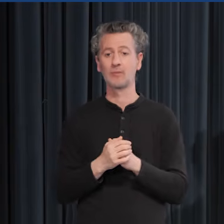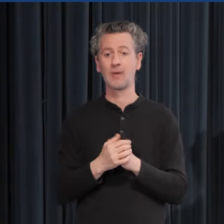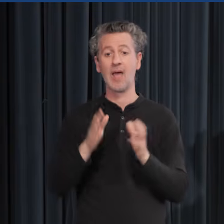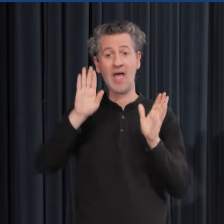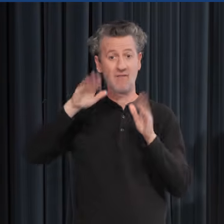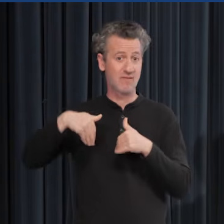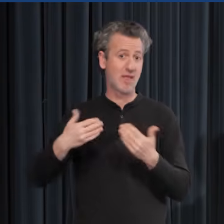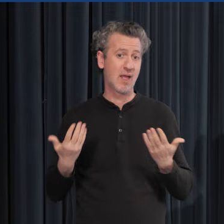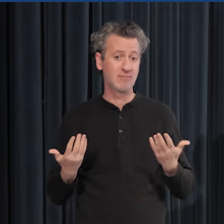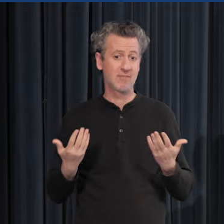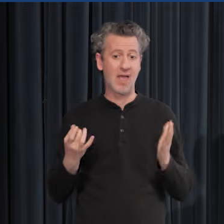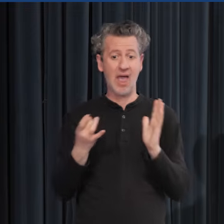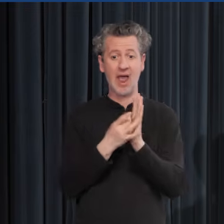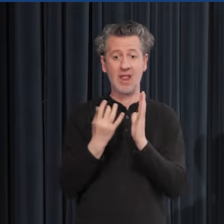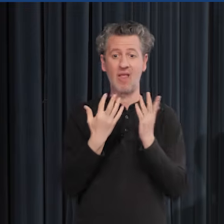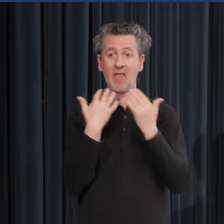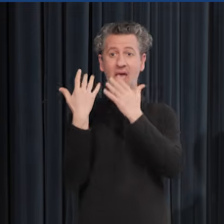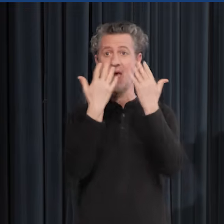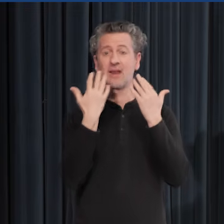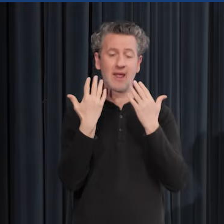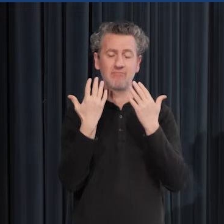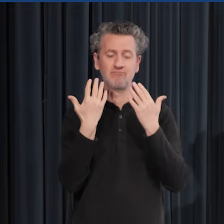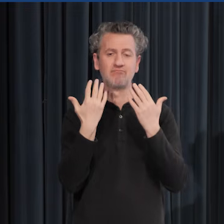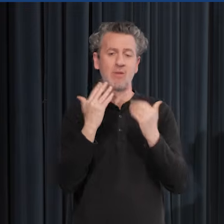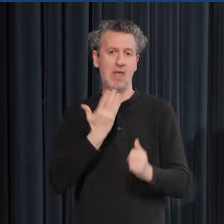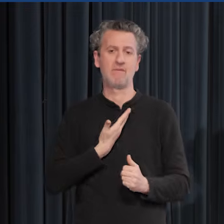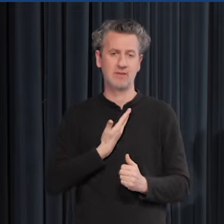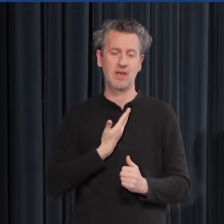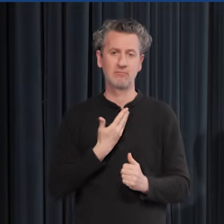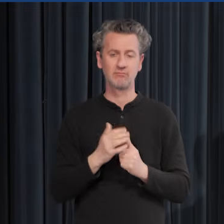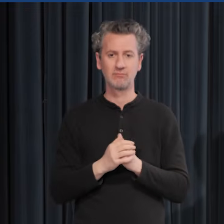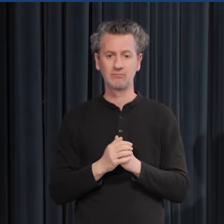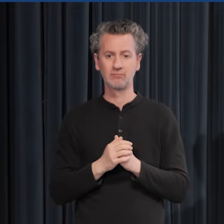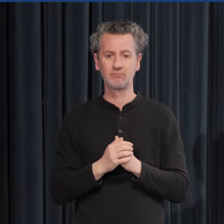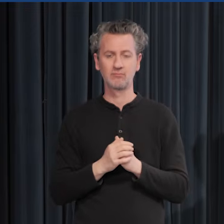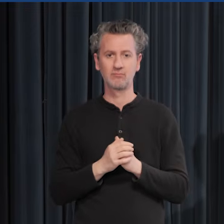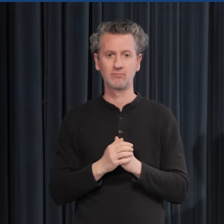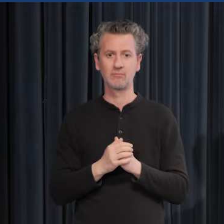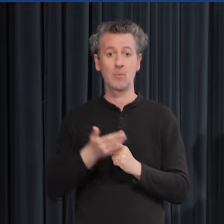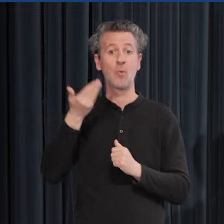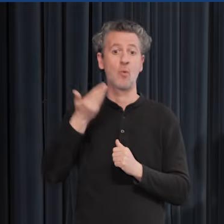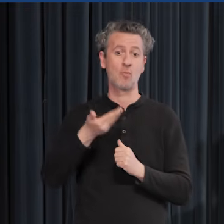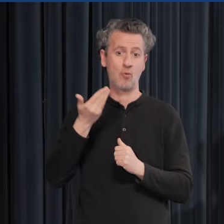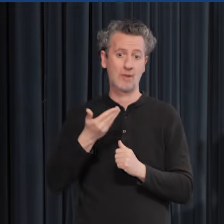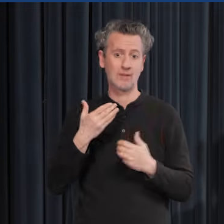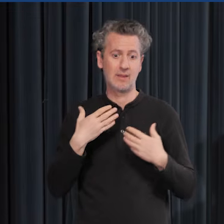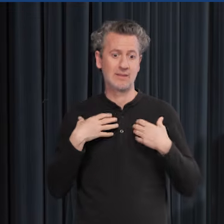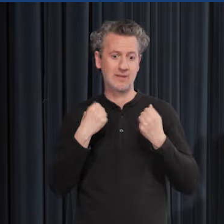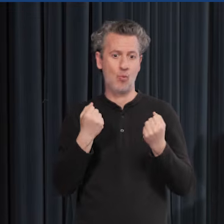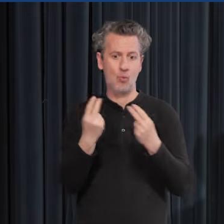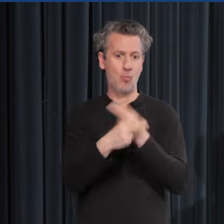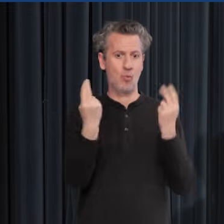final esa calidad del aire nos va a afectar y se convierten en una cuestión pues, de salud pública,